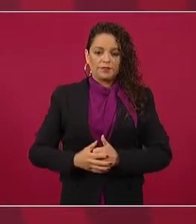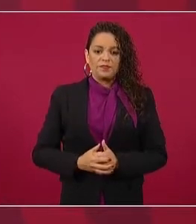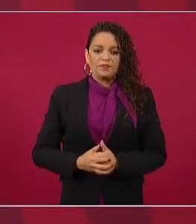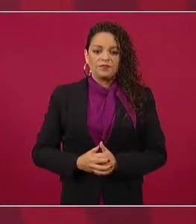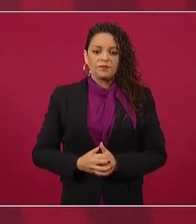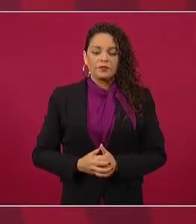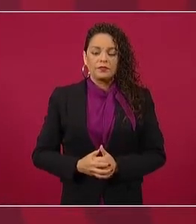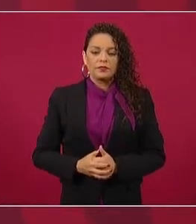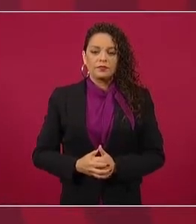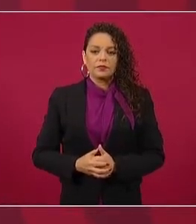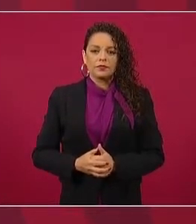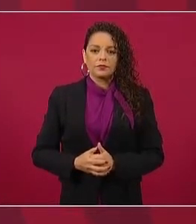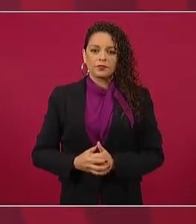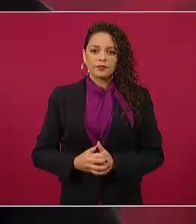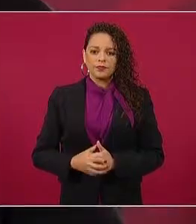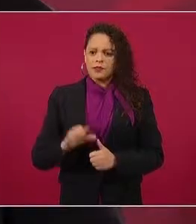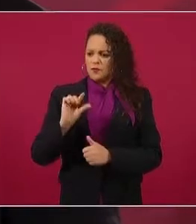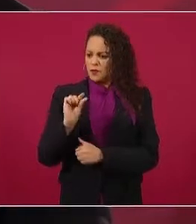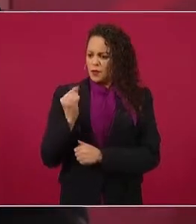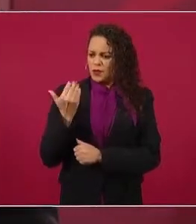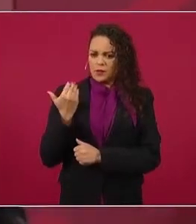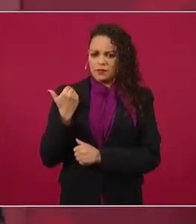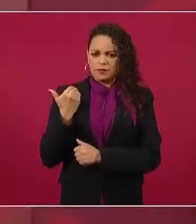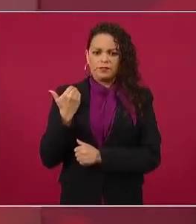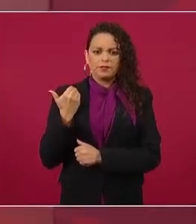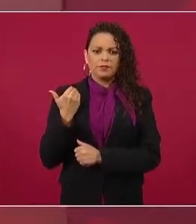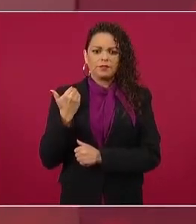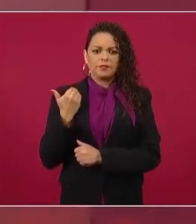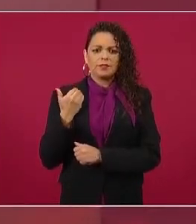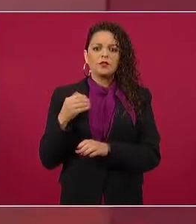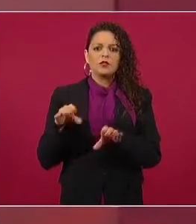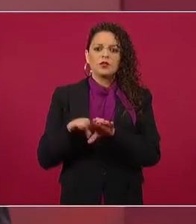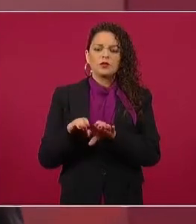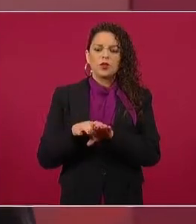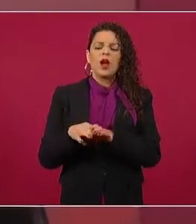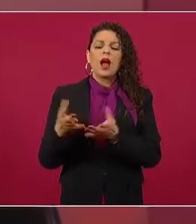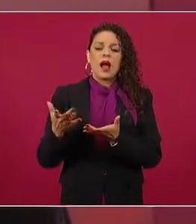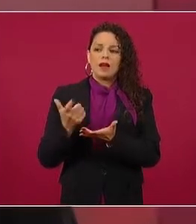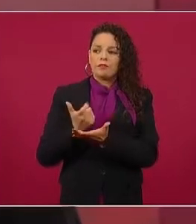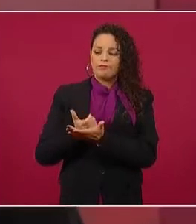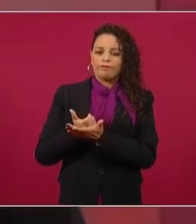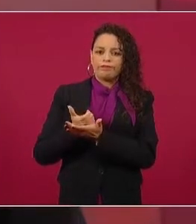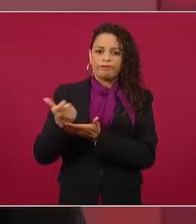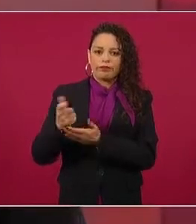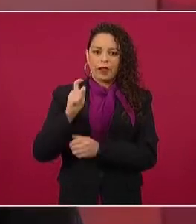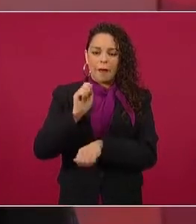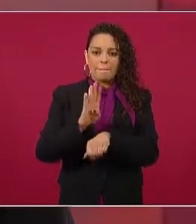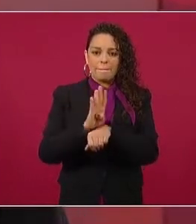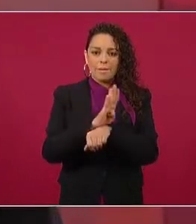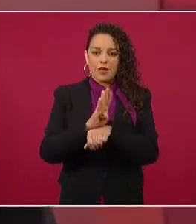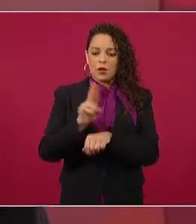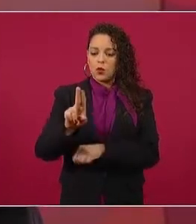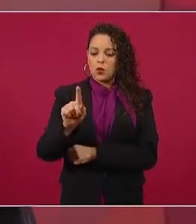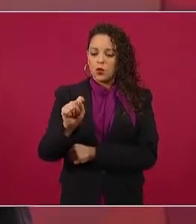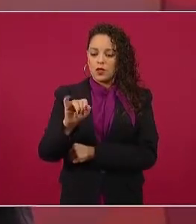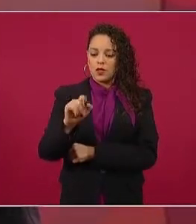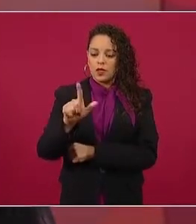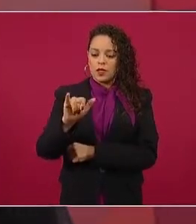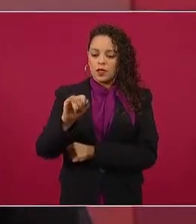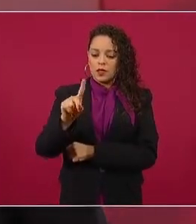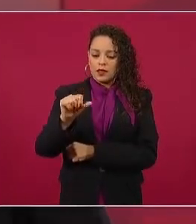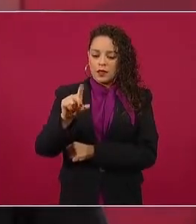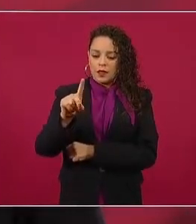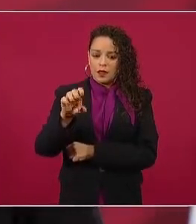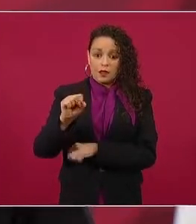Se resolvió recientemente lo del reparto de utilidades, porque la minería fue una actividad